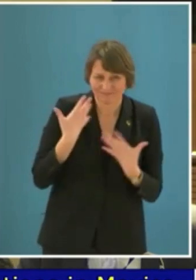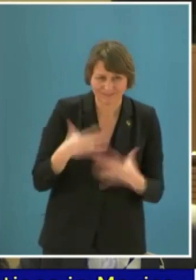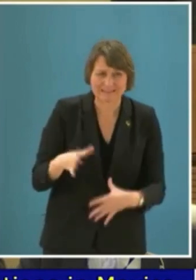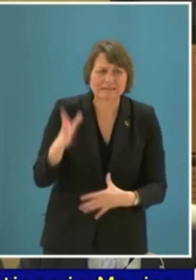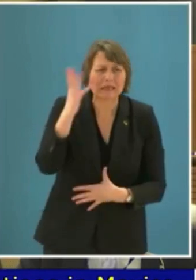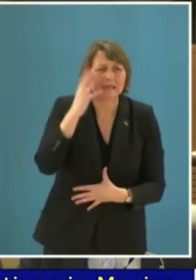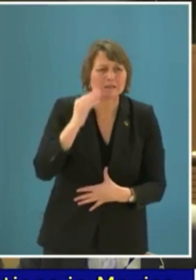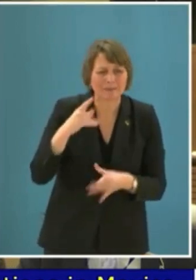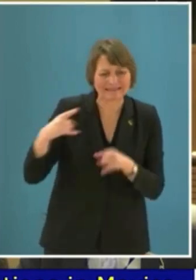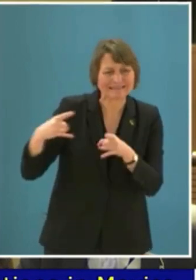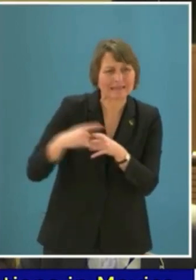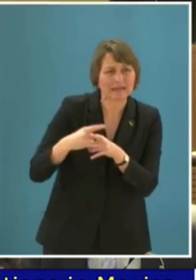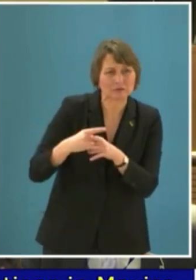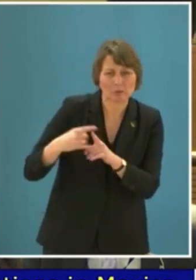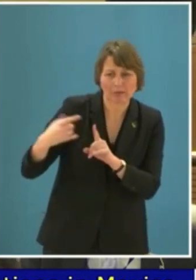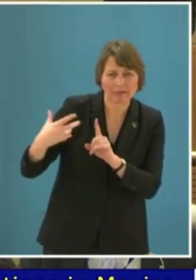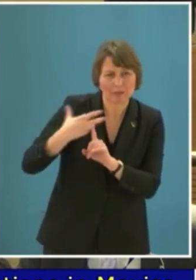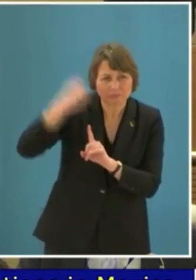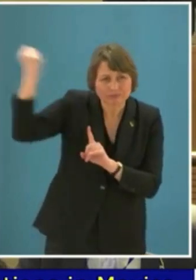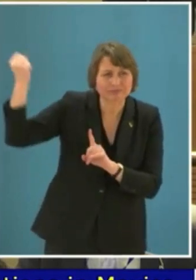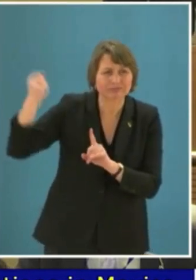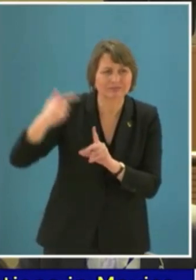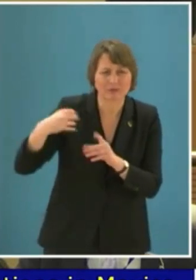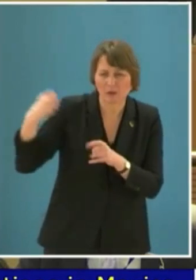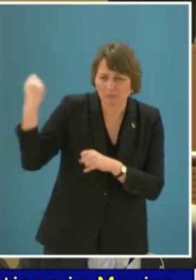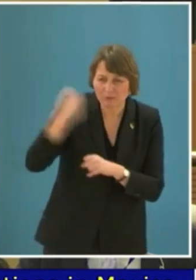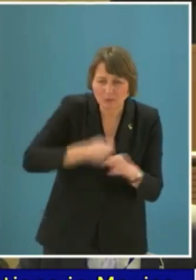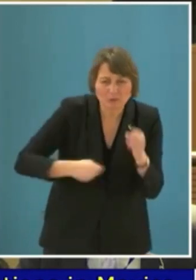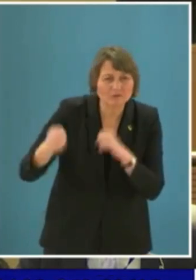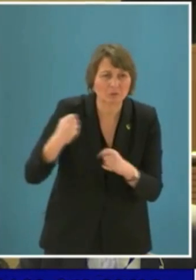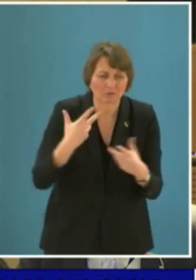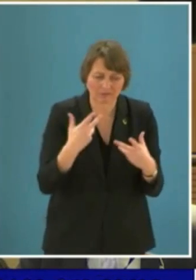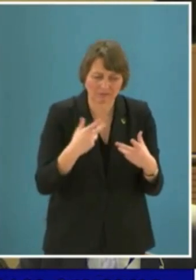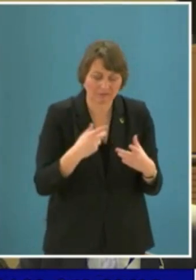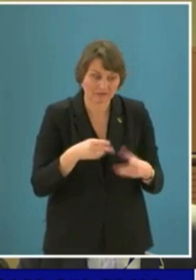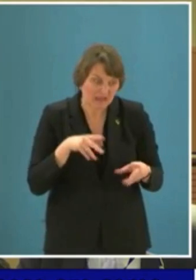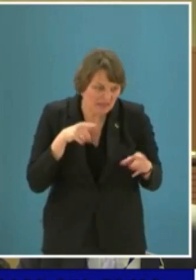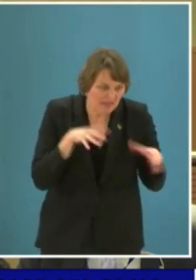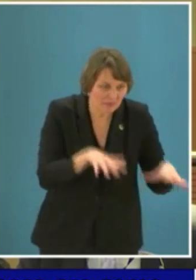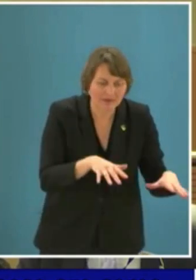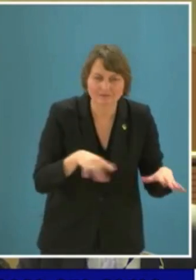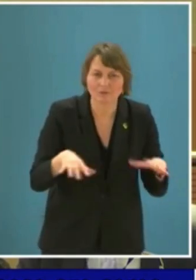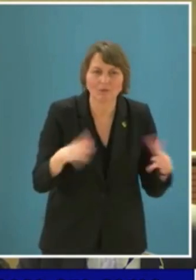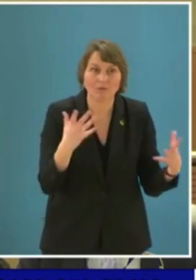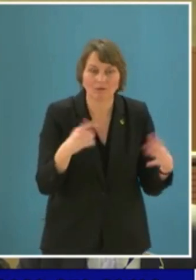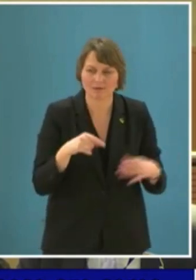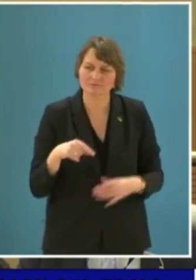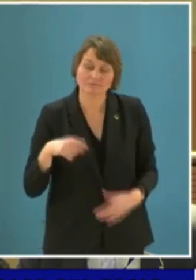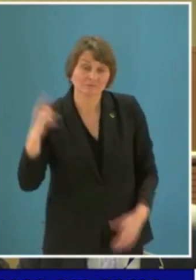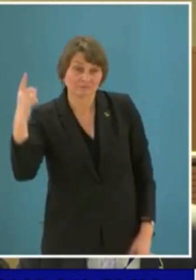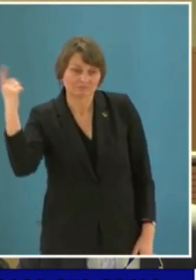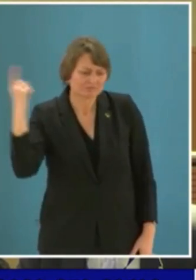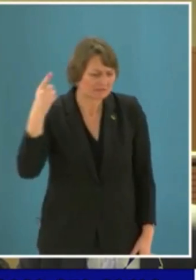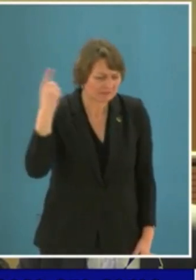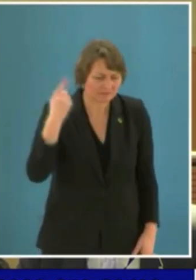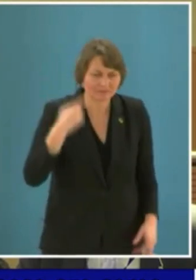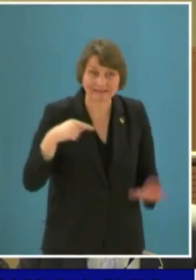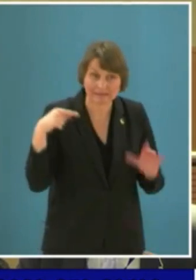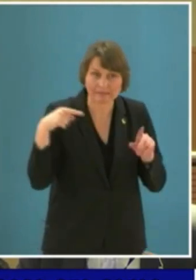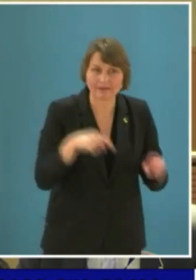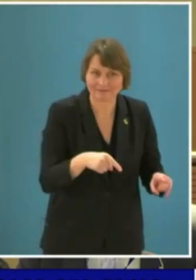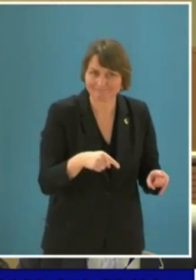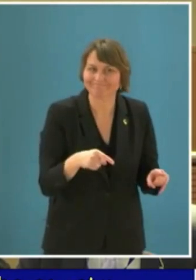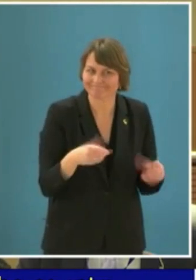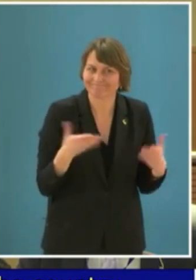personas quienes afirman haber sido golpeadas y amenazadas de muerte por esta institución. Condiciones similares enfrentan las personas privadas de su libertad en